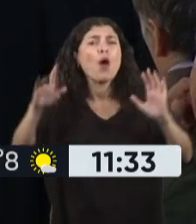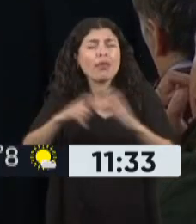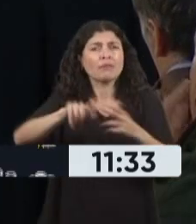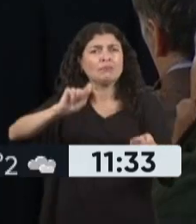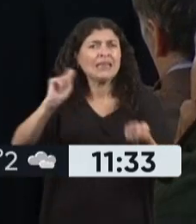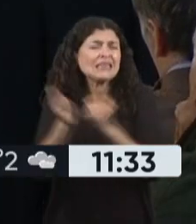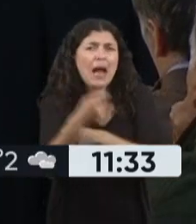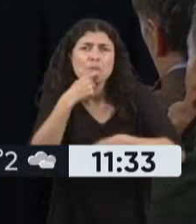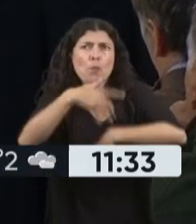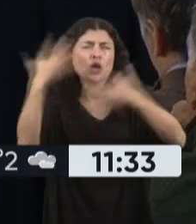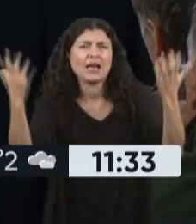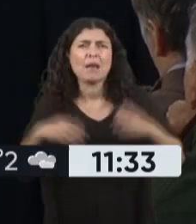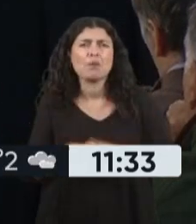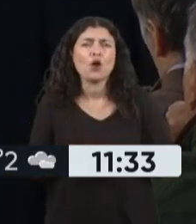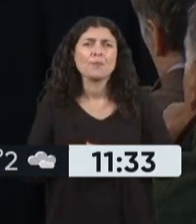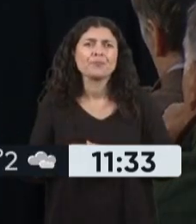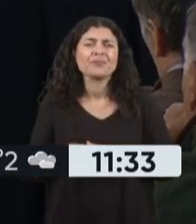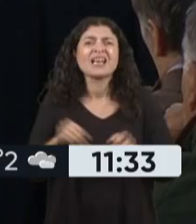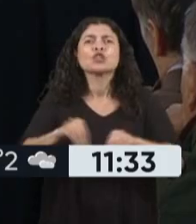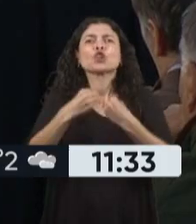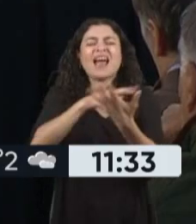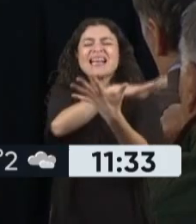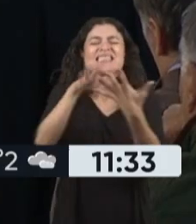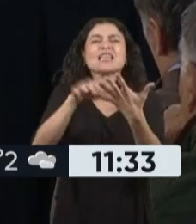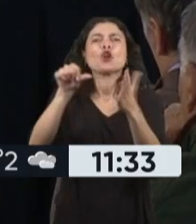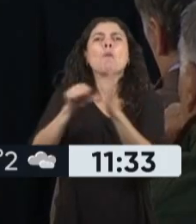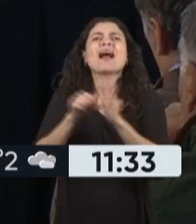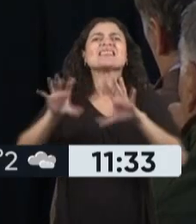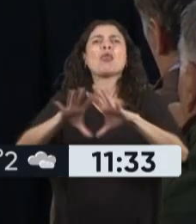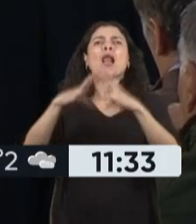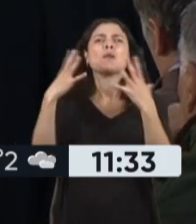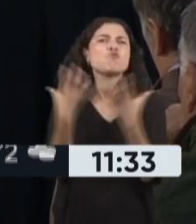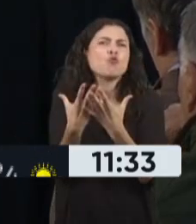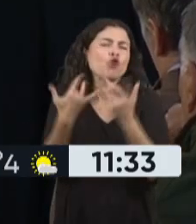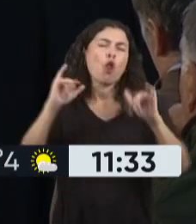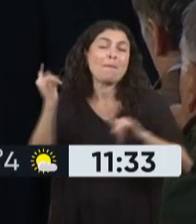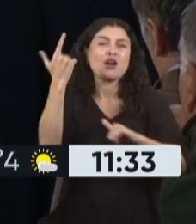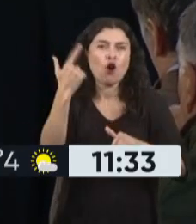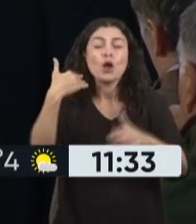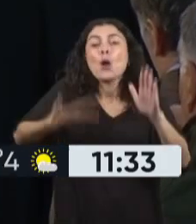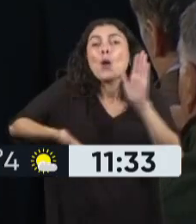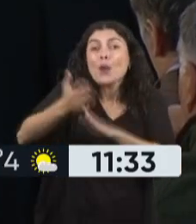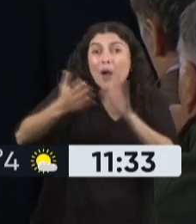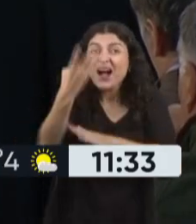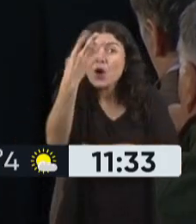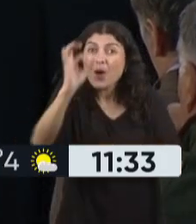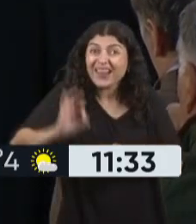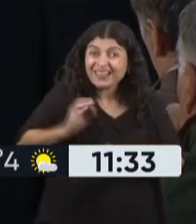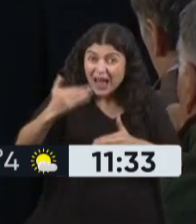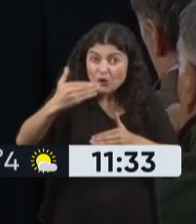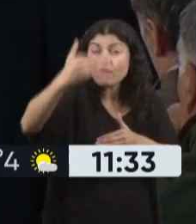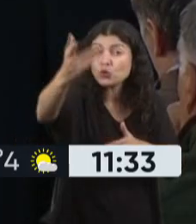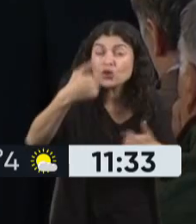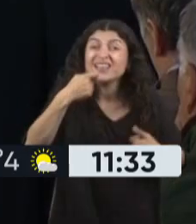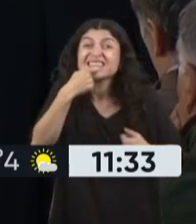convertirse en una de las 5 potencias mundiales en un lapso de 40 años, si mantuviéramos las